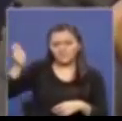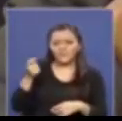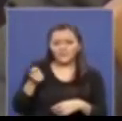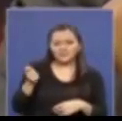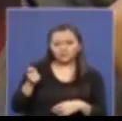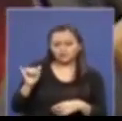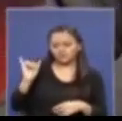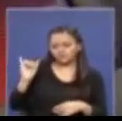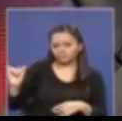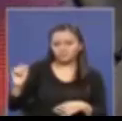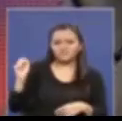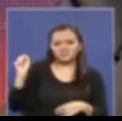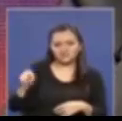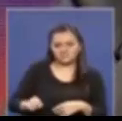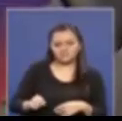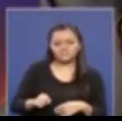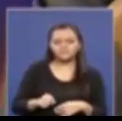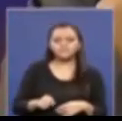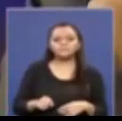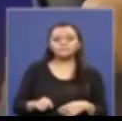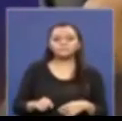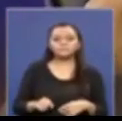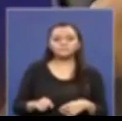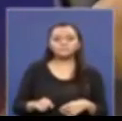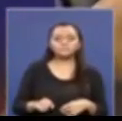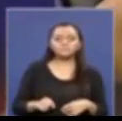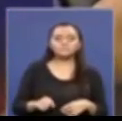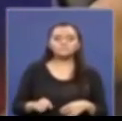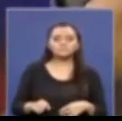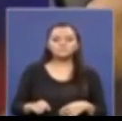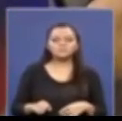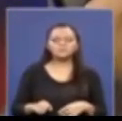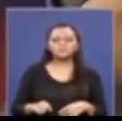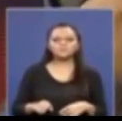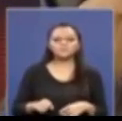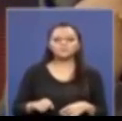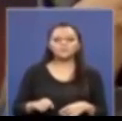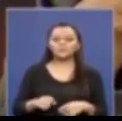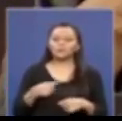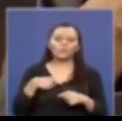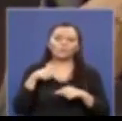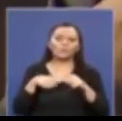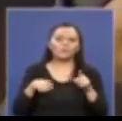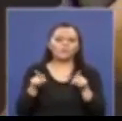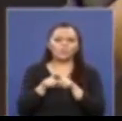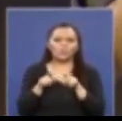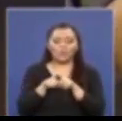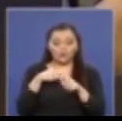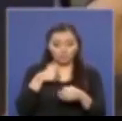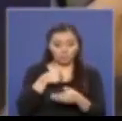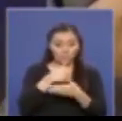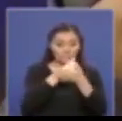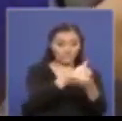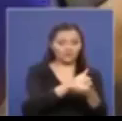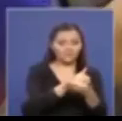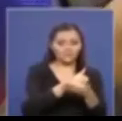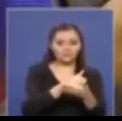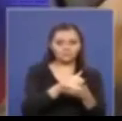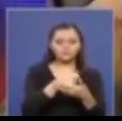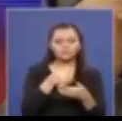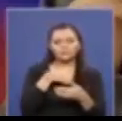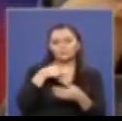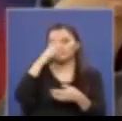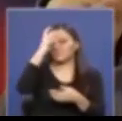nacional. Dice un principio jurídico, nadie puede alegar en su beneficio su propia torpeza. O sea, nadie puede decir,